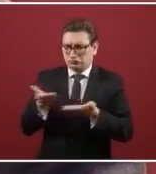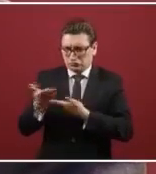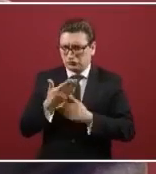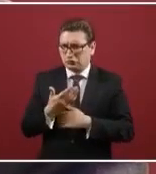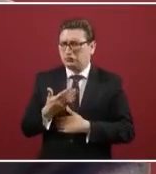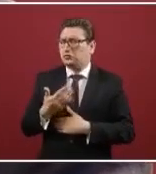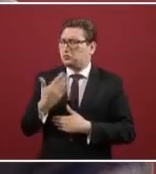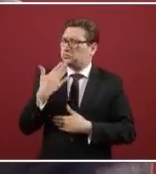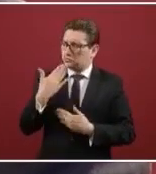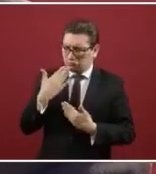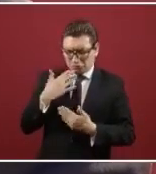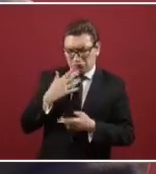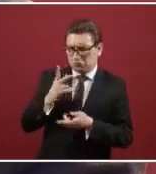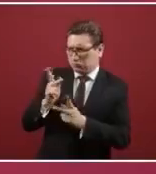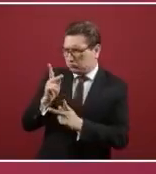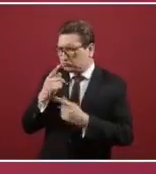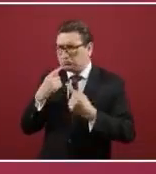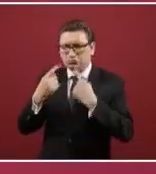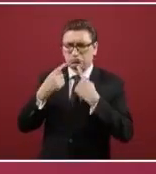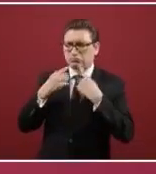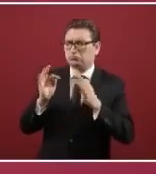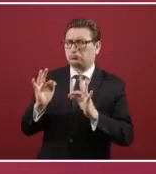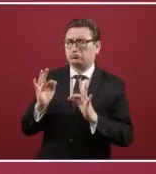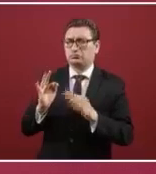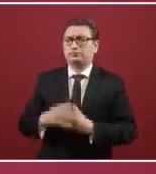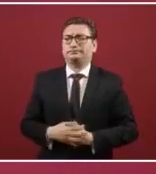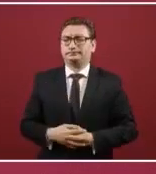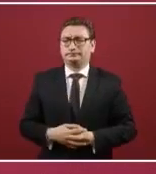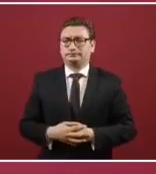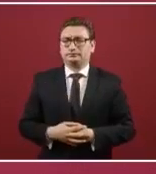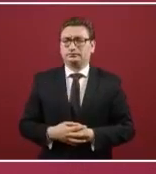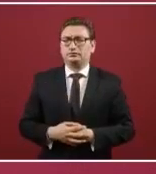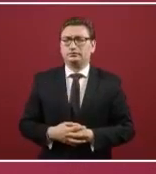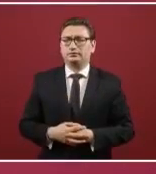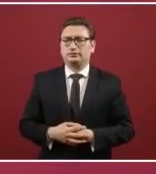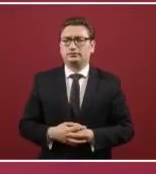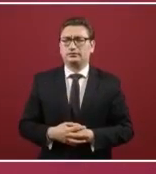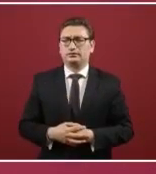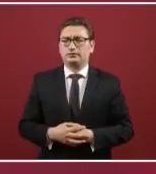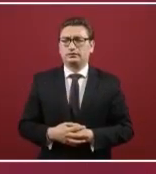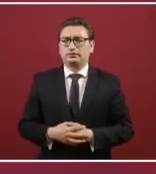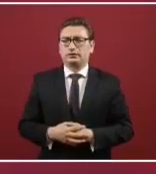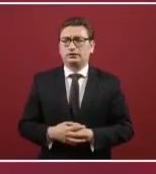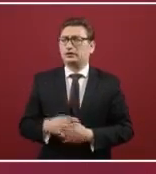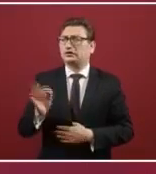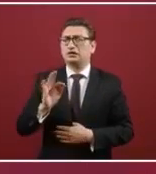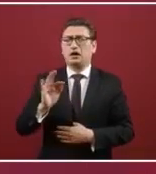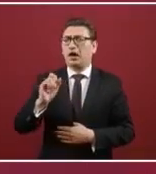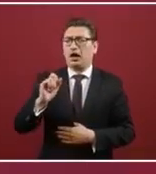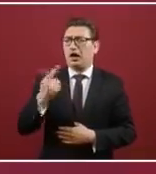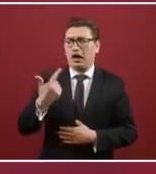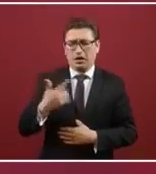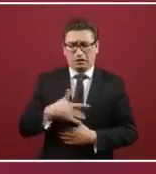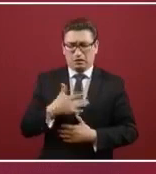de buen entendimiento, que si hay algún incidente se pueda